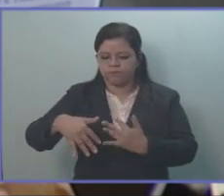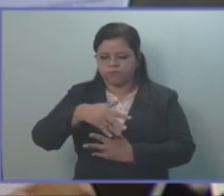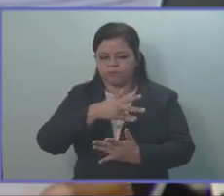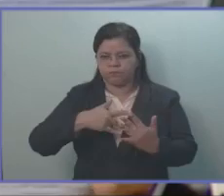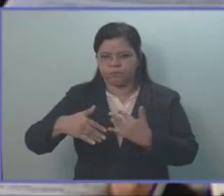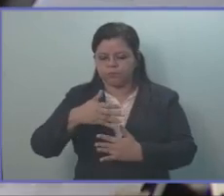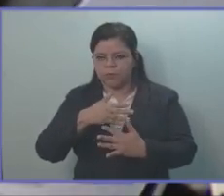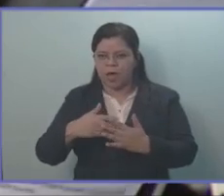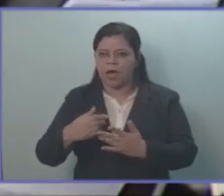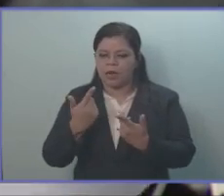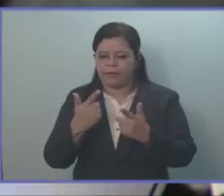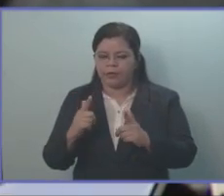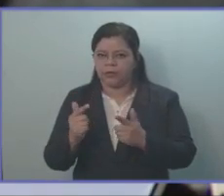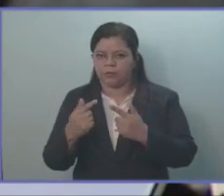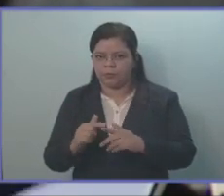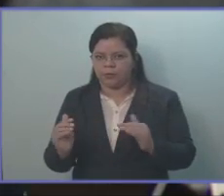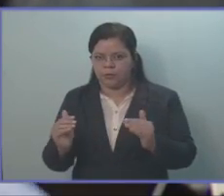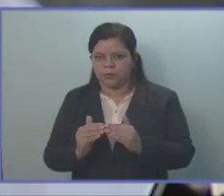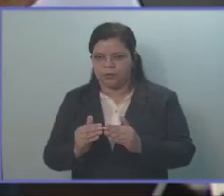a la ley.